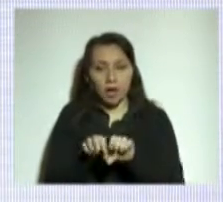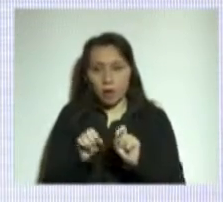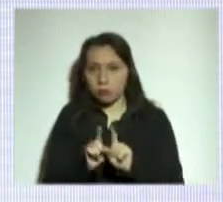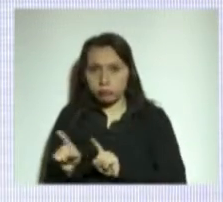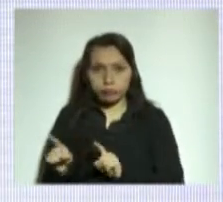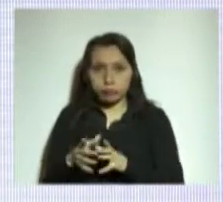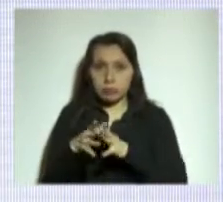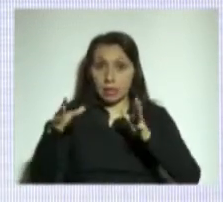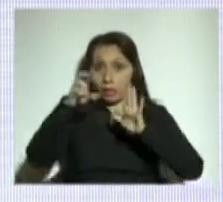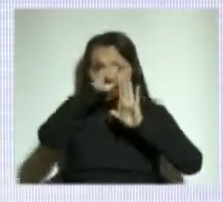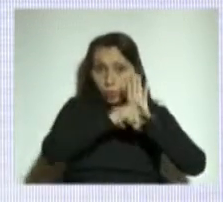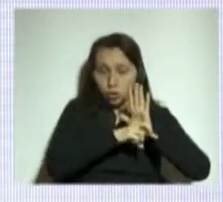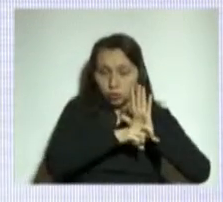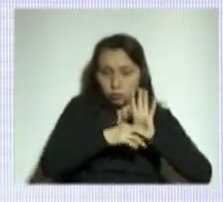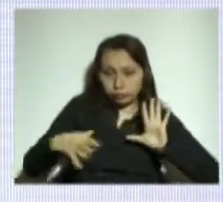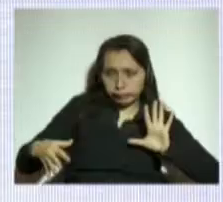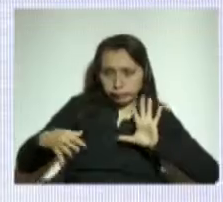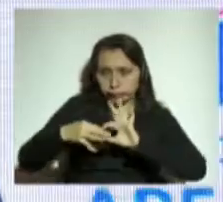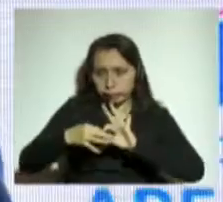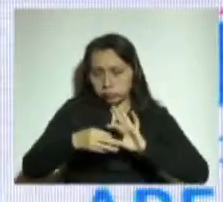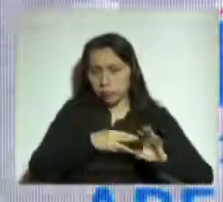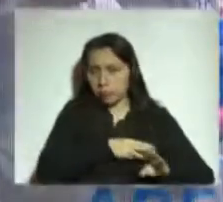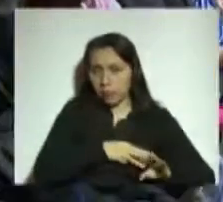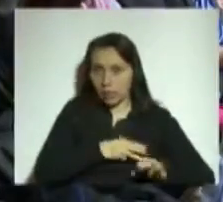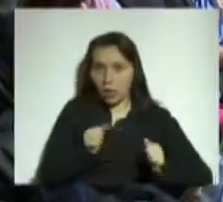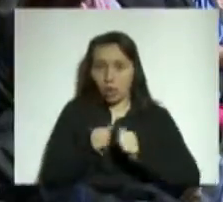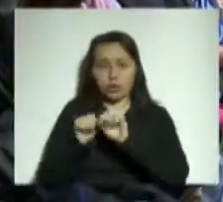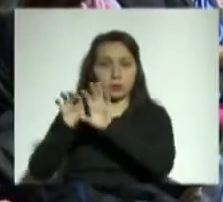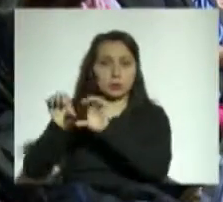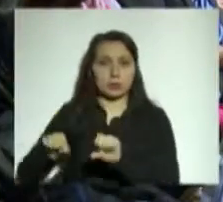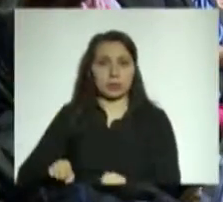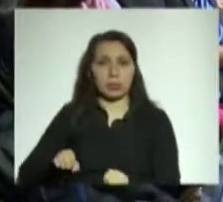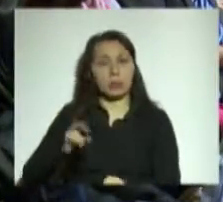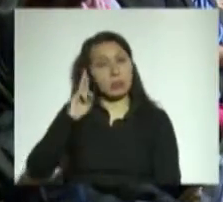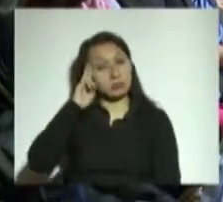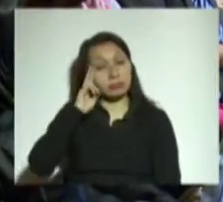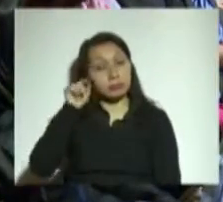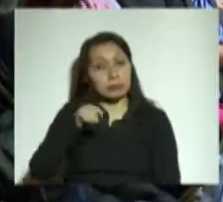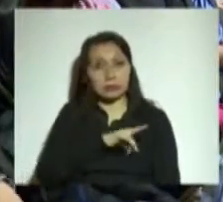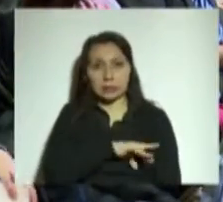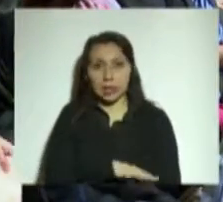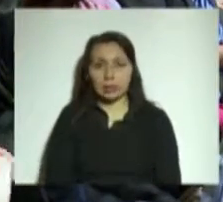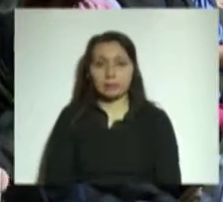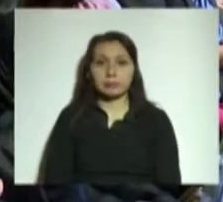esos grandes proyectos metropolitanos con el sistema. Reflexiones sobre Chile.